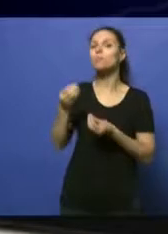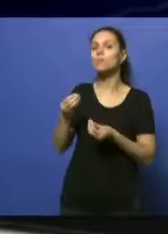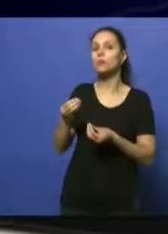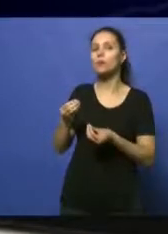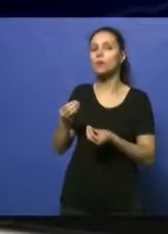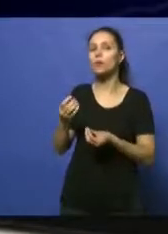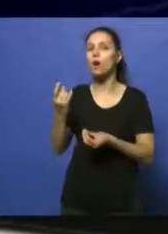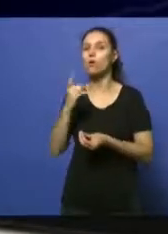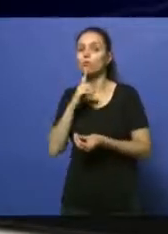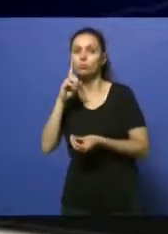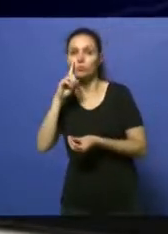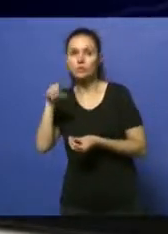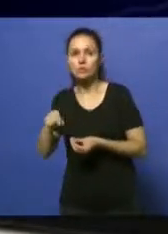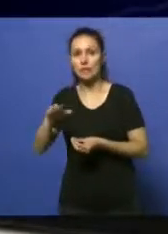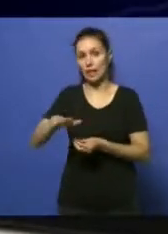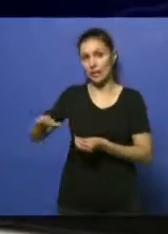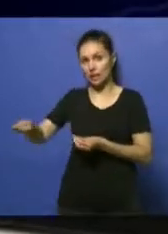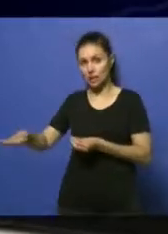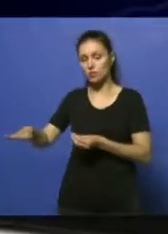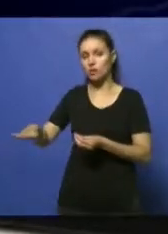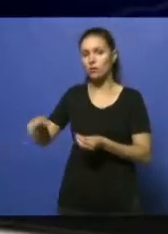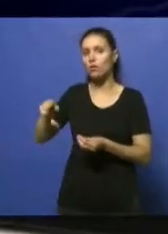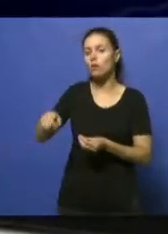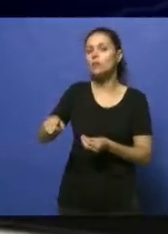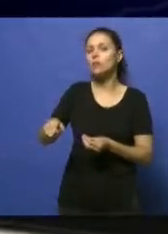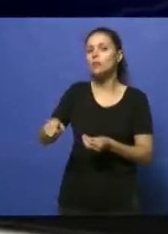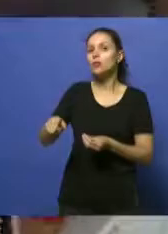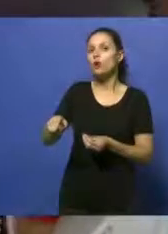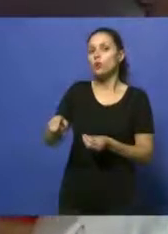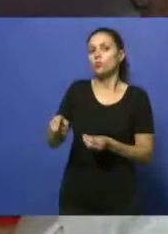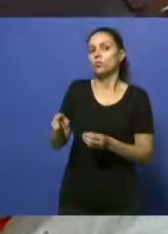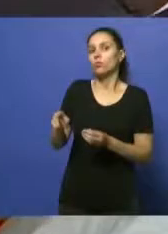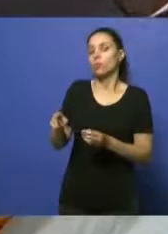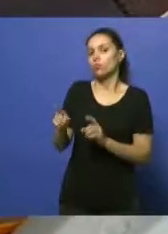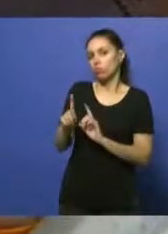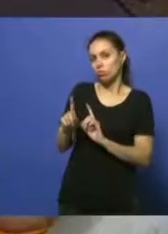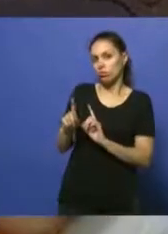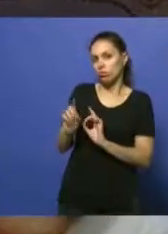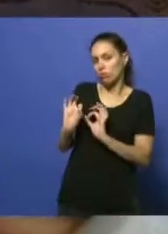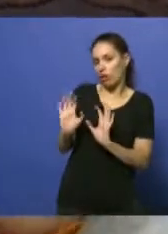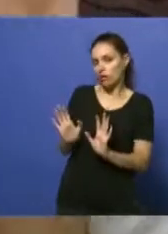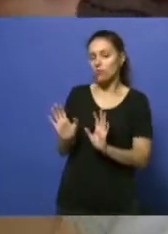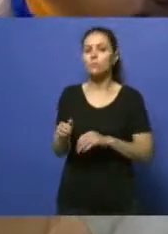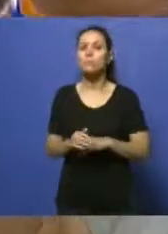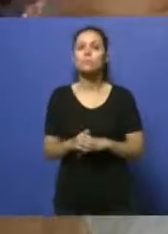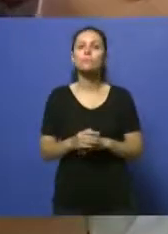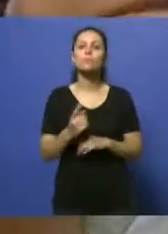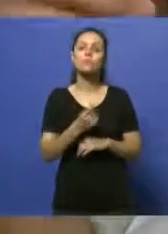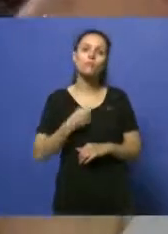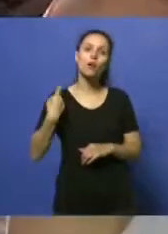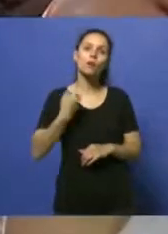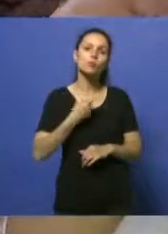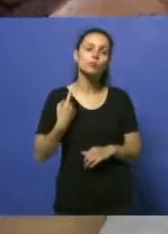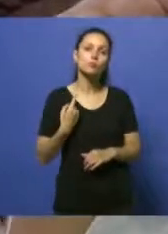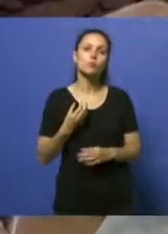terapia intensiva infantil. Esto todavía no ha llegado y sigue pasando el tiempo. Nosotros necesitamos optimizar